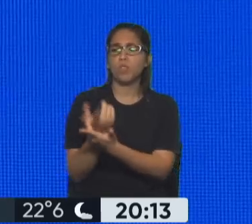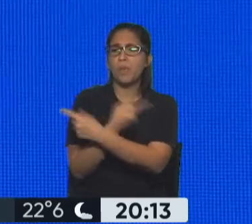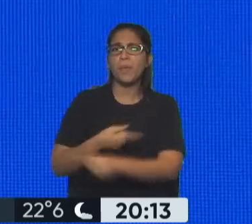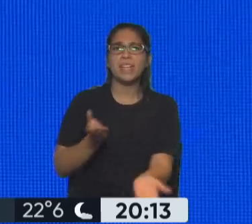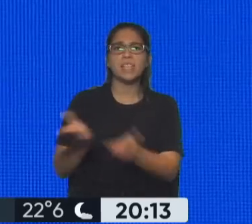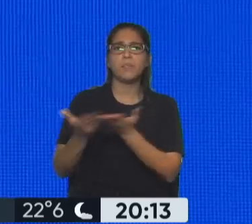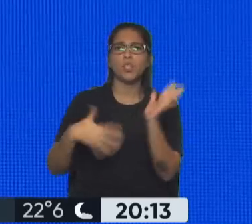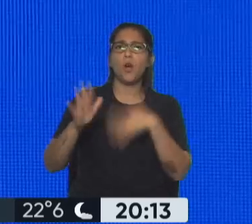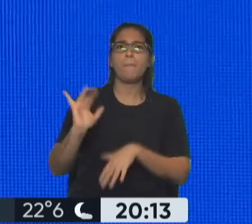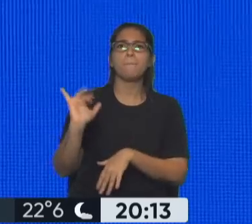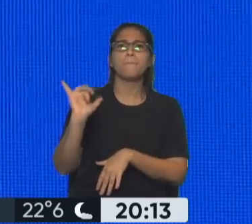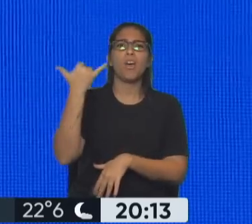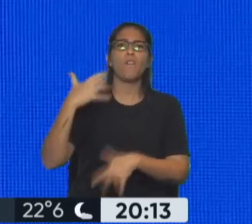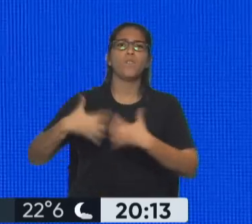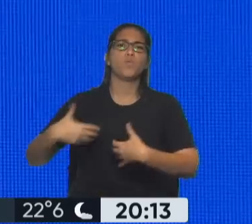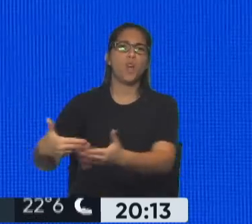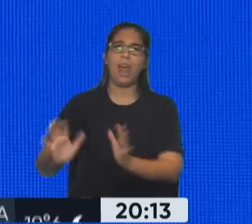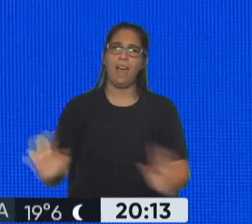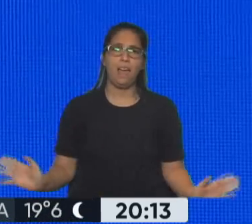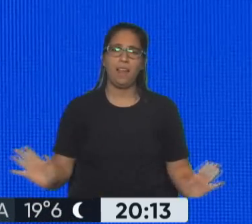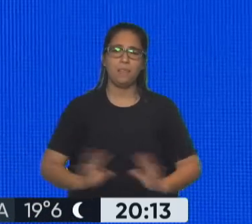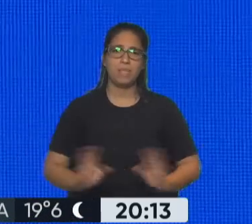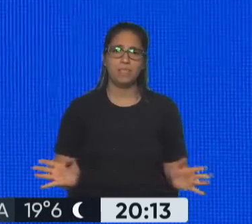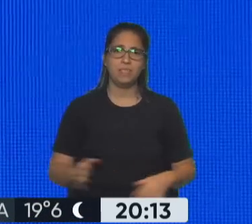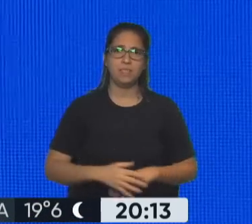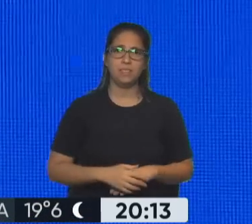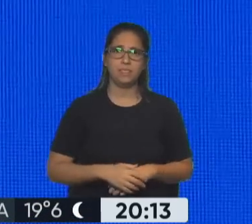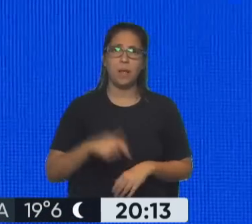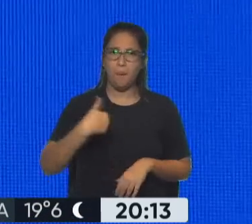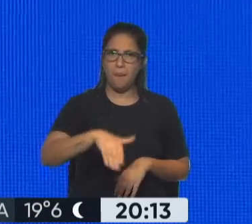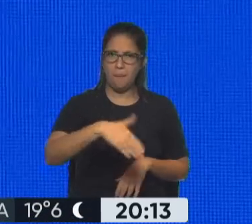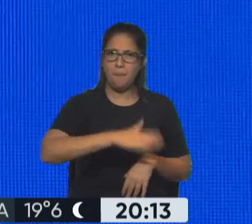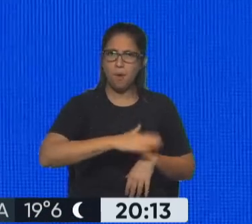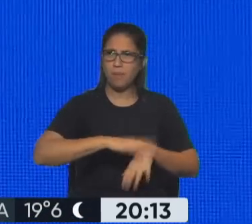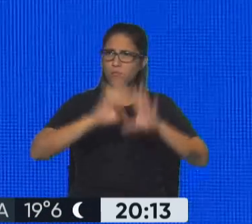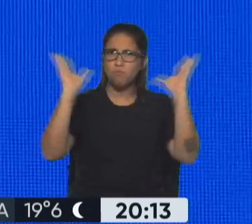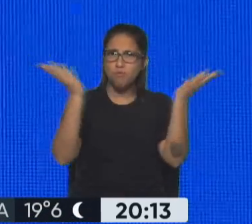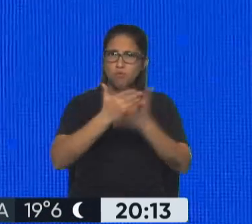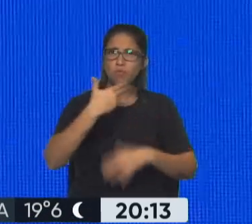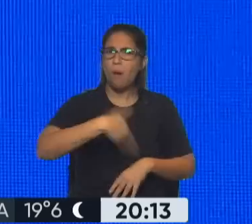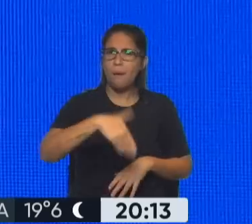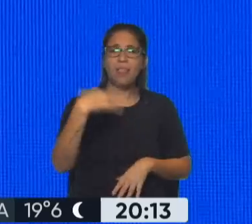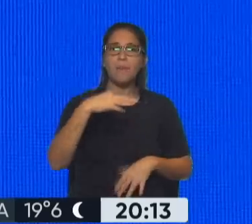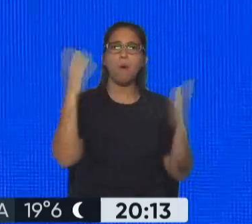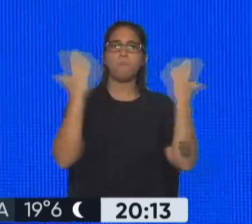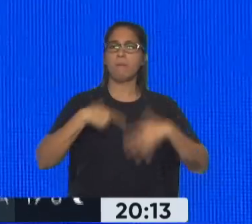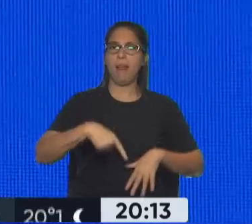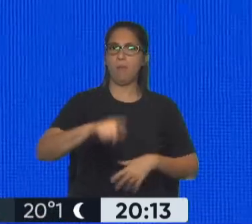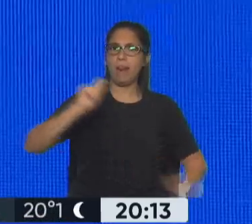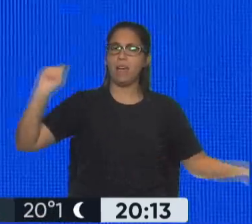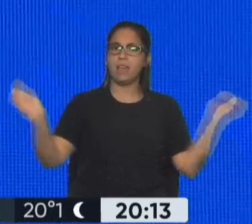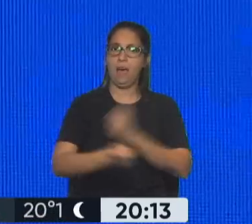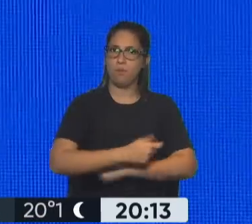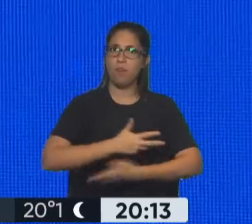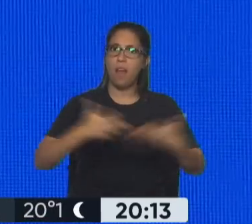más eficiente. Miren, se vienen momentos en el mundo donde vamos a tener que estar preparados para grandes